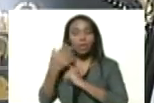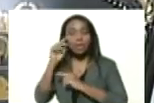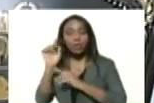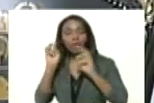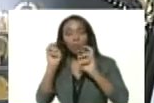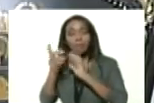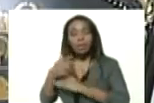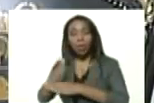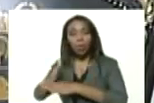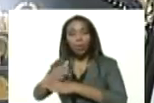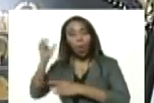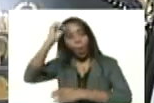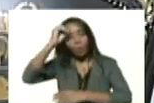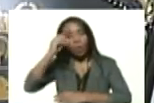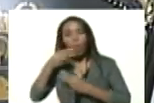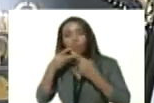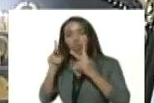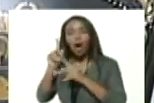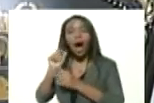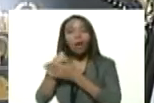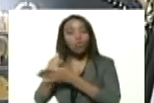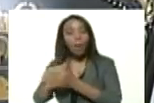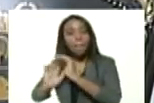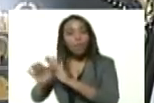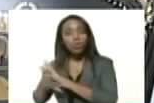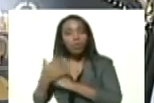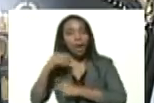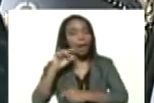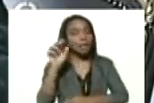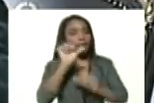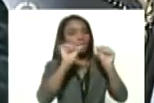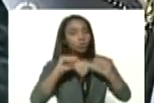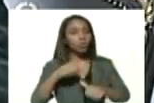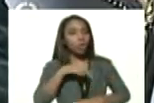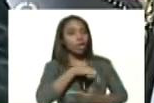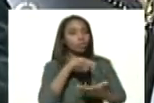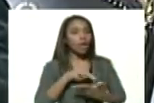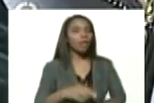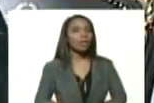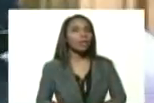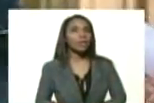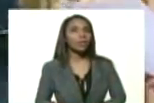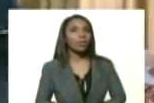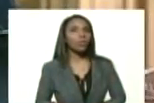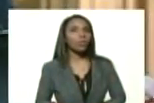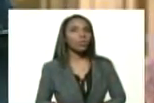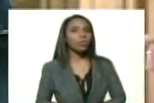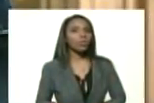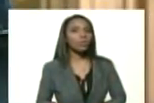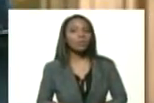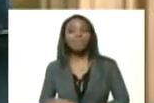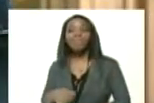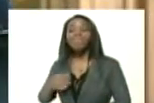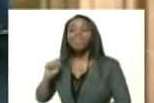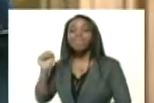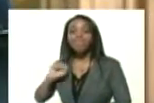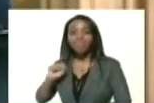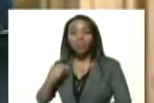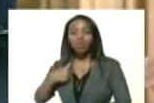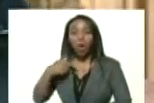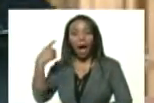compartidos con la opinión pública y eso ayuda también a la situación nacional correcto tengo aquí los